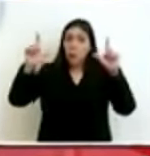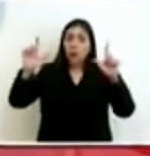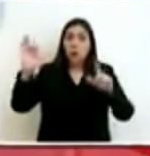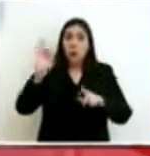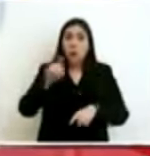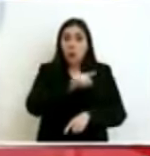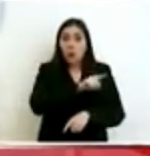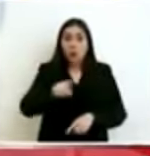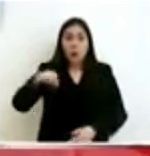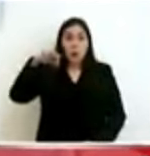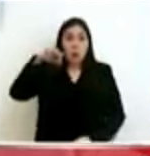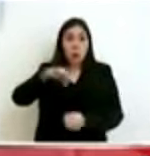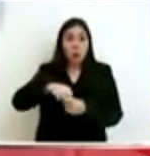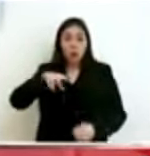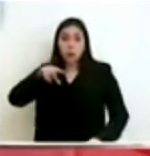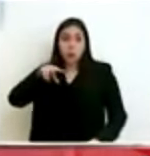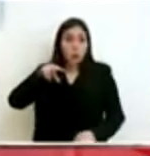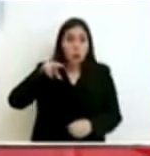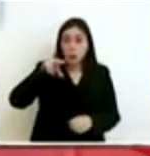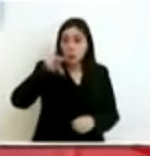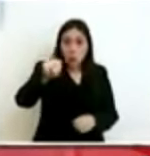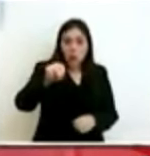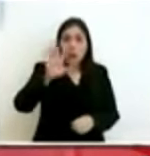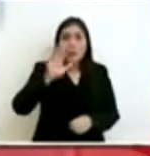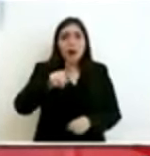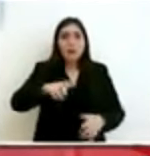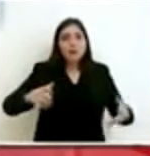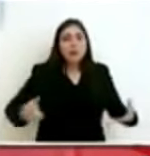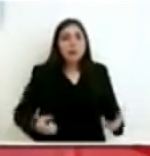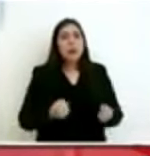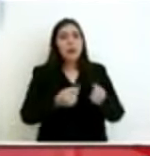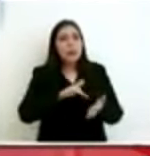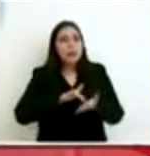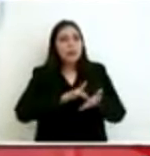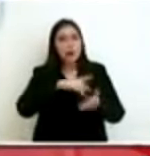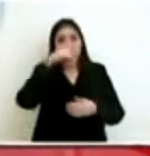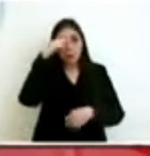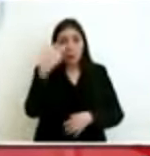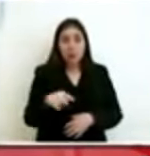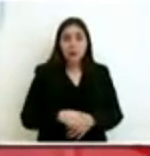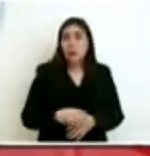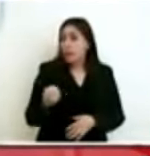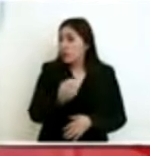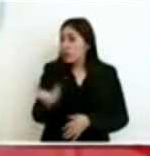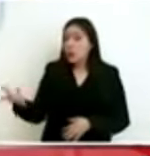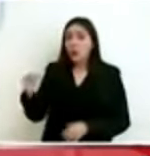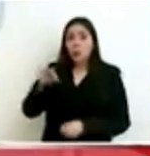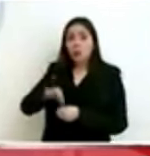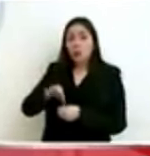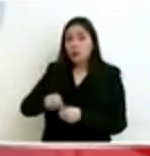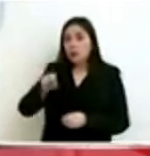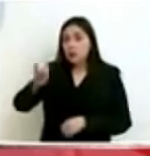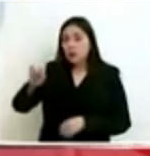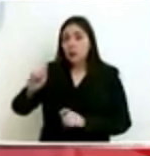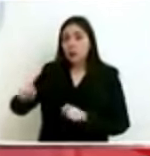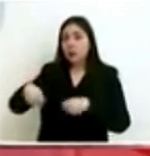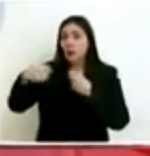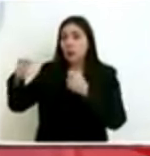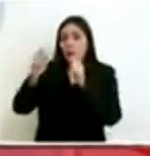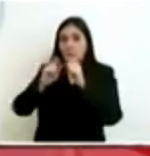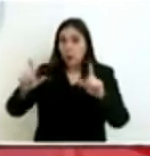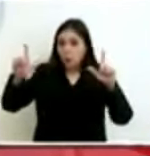en contra de la reforma como los salvadores de México. Para los que voten a favor de la reforma, ofrecen no un